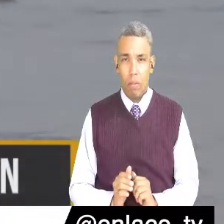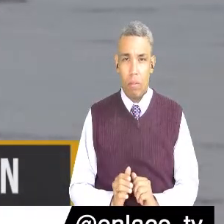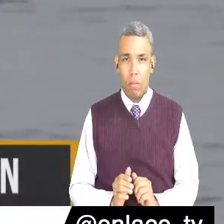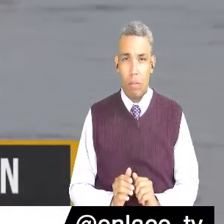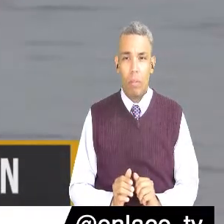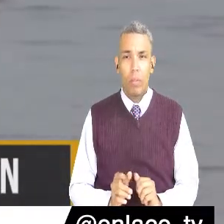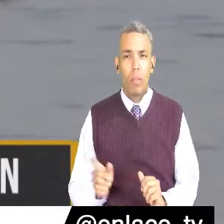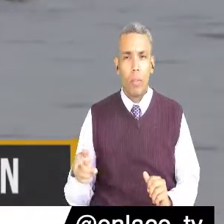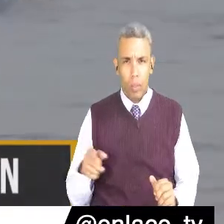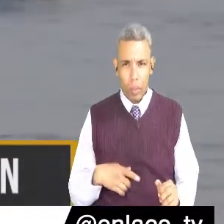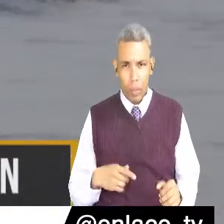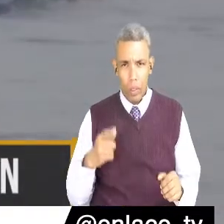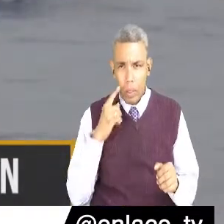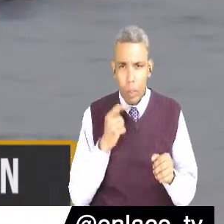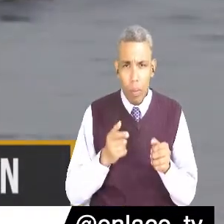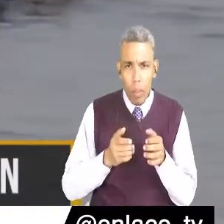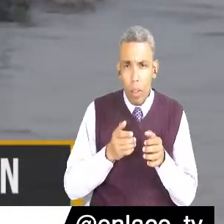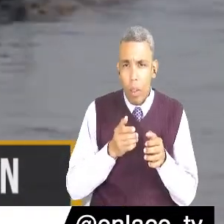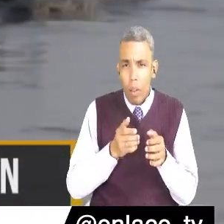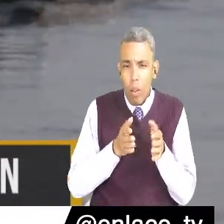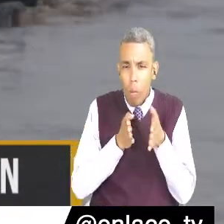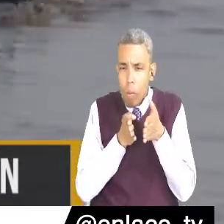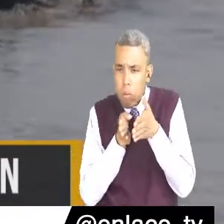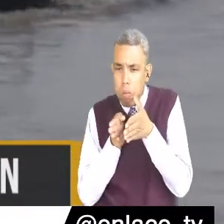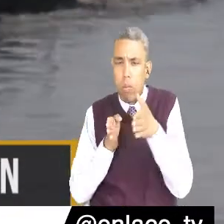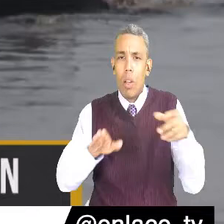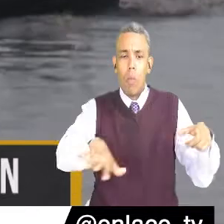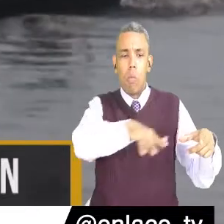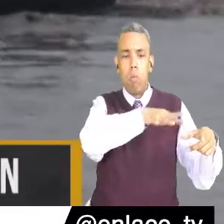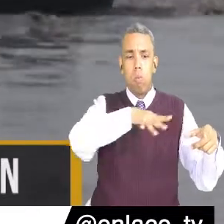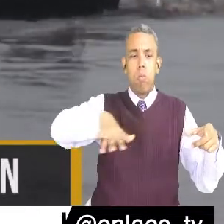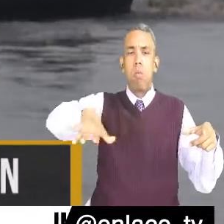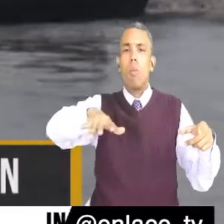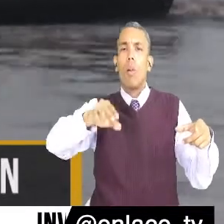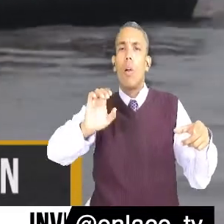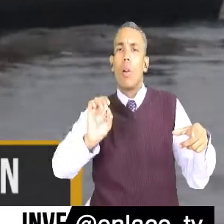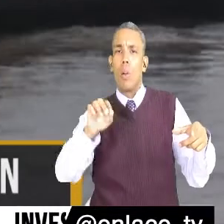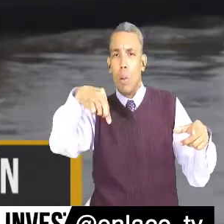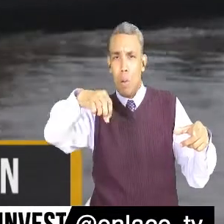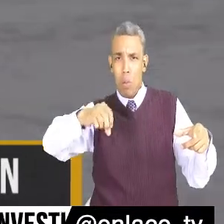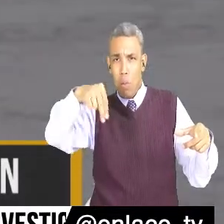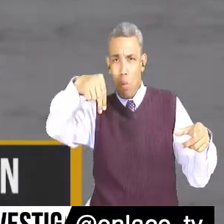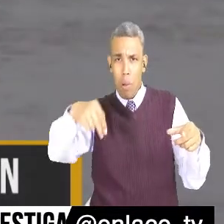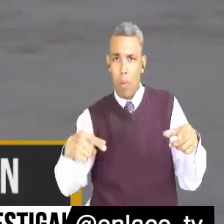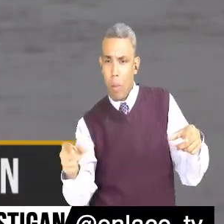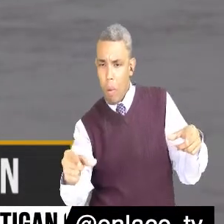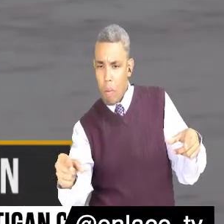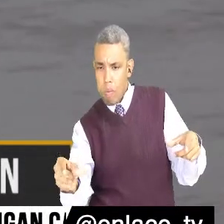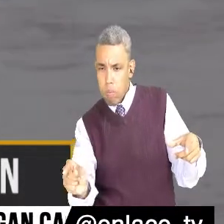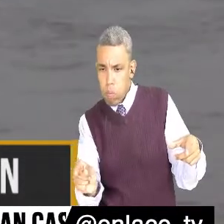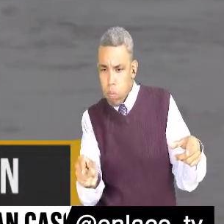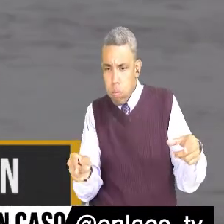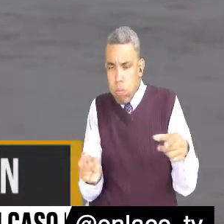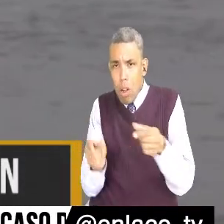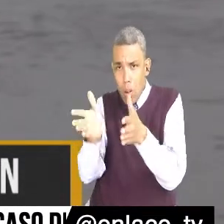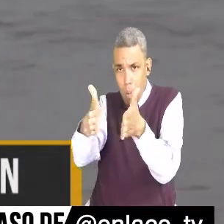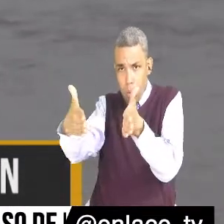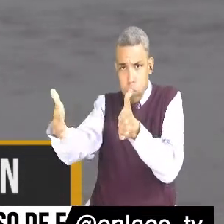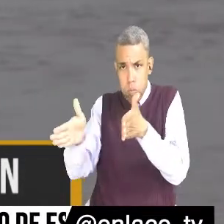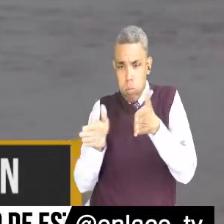Ñeques pescando. Esto queda en la Ciénaga de Lopón. Las autoridades de atención y prevención de desastres, la policía, la Armada Nacional, la Defensa Civil